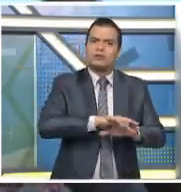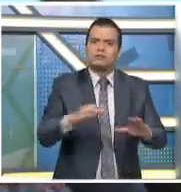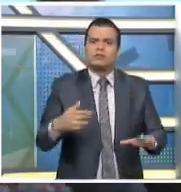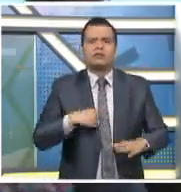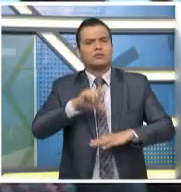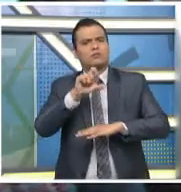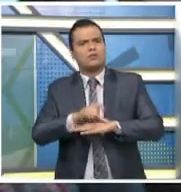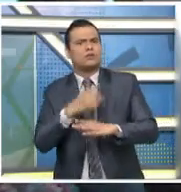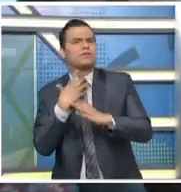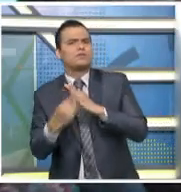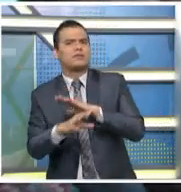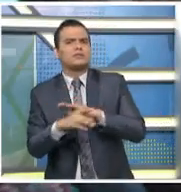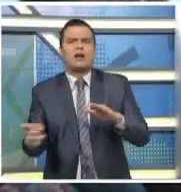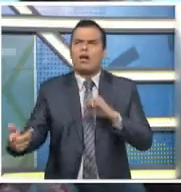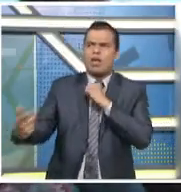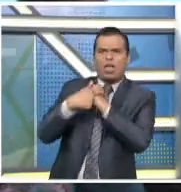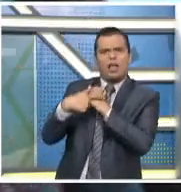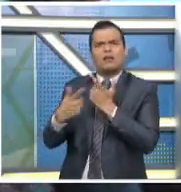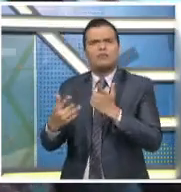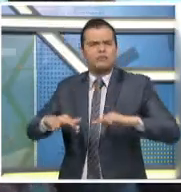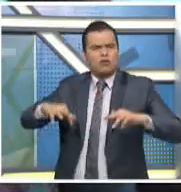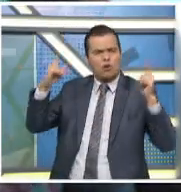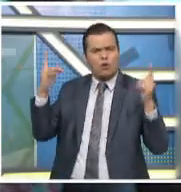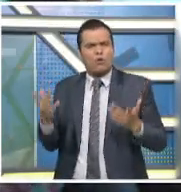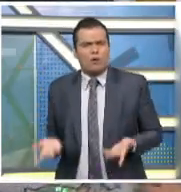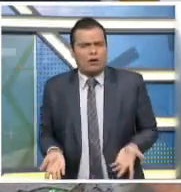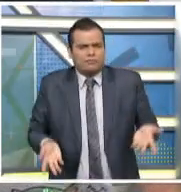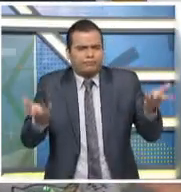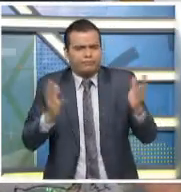atacando o nos están robando por cualquier cosa.